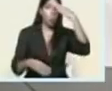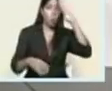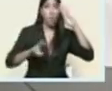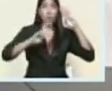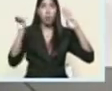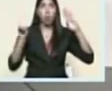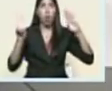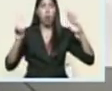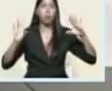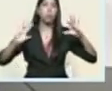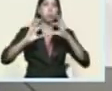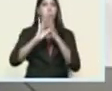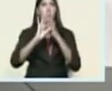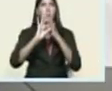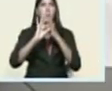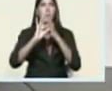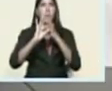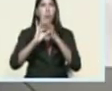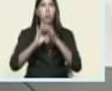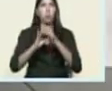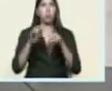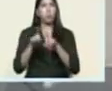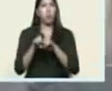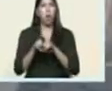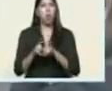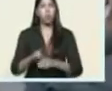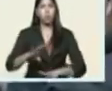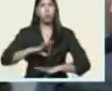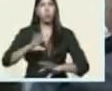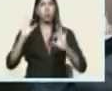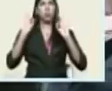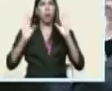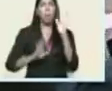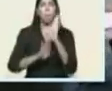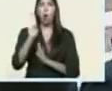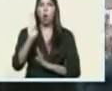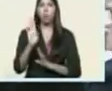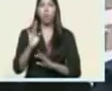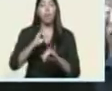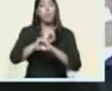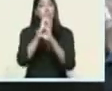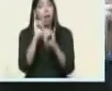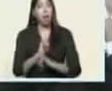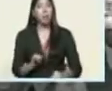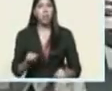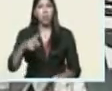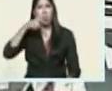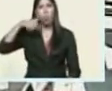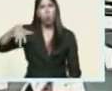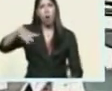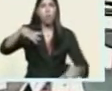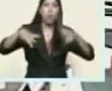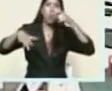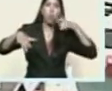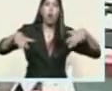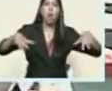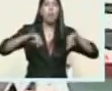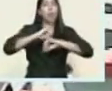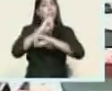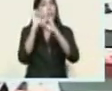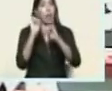siempre juntos, con la dignidad, la prosperidad y la felicidad de nuestros pueblos y de nuestra América.